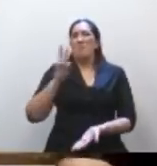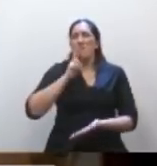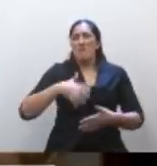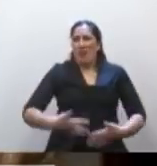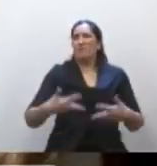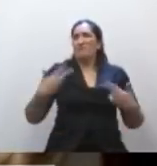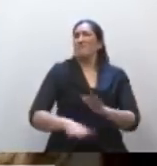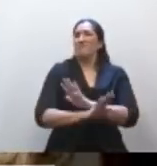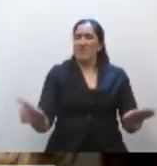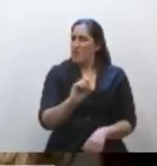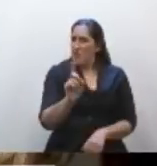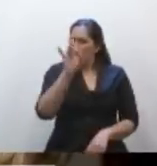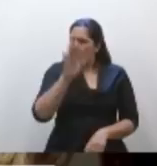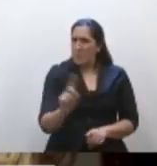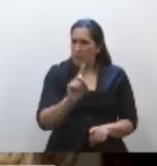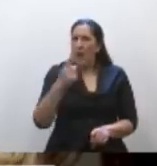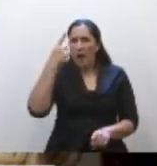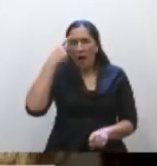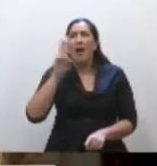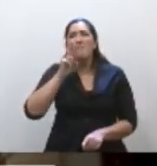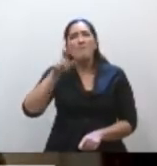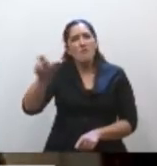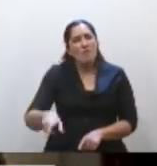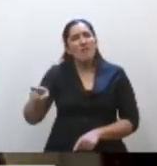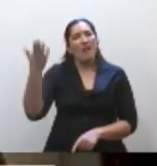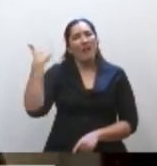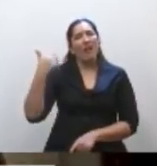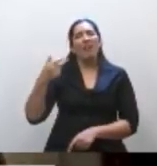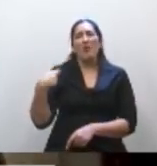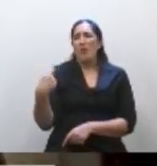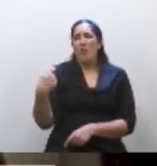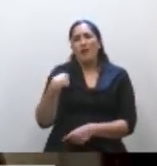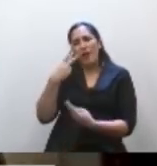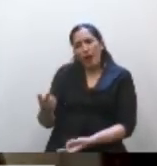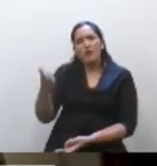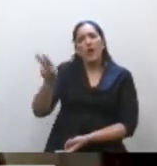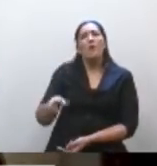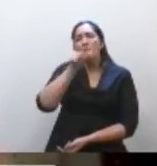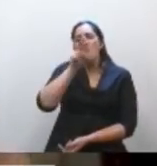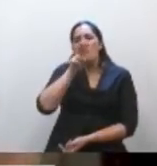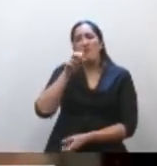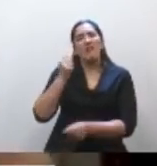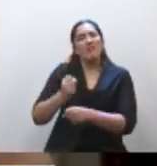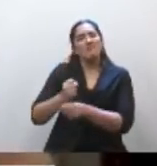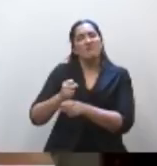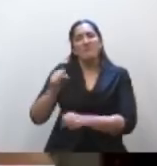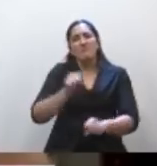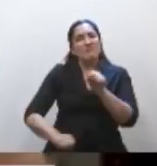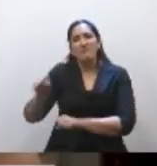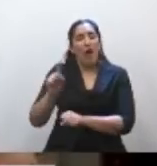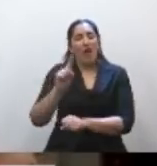la incorporación de la mujer de la tarea del ama de casa reconocida en la jubilación esto es también ese empoderamiento